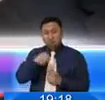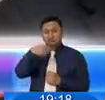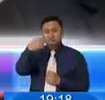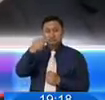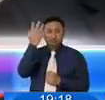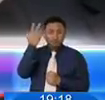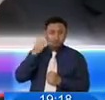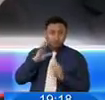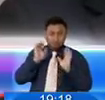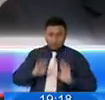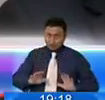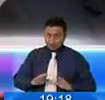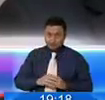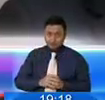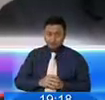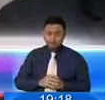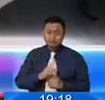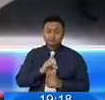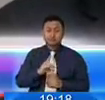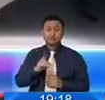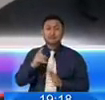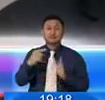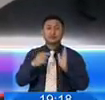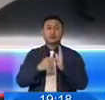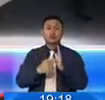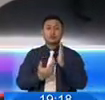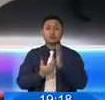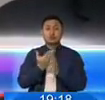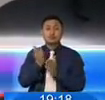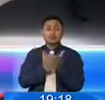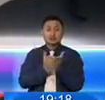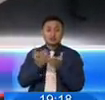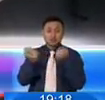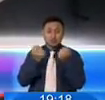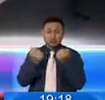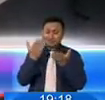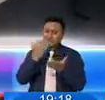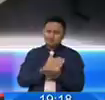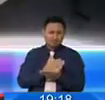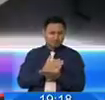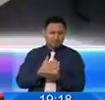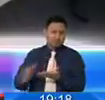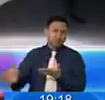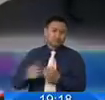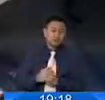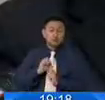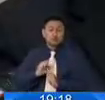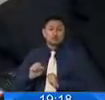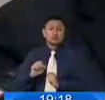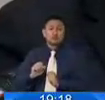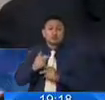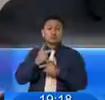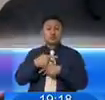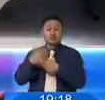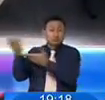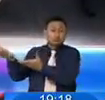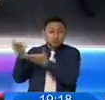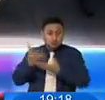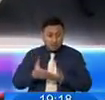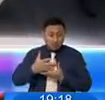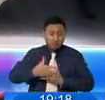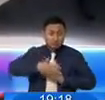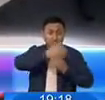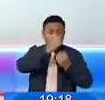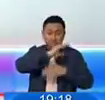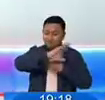días ya de una vez por todas se elimine esa tasa de servicio control aduanero, no solamente para las importaciones que vienen de la comunidad andina, sino